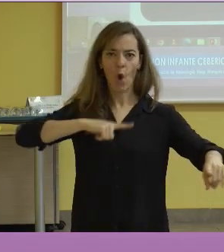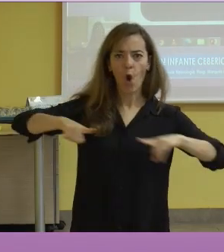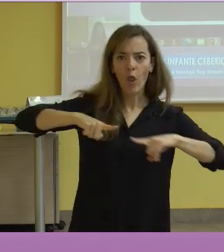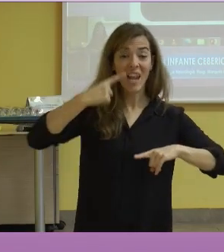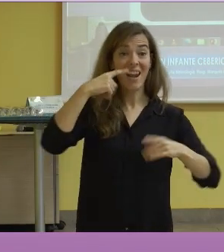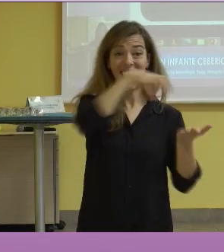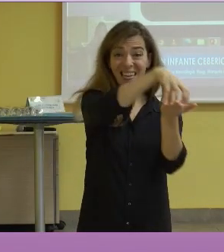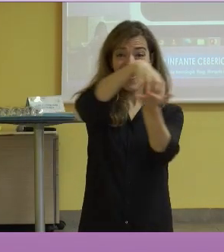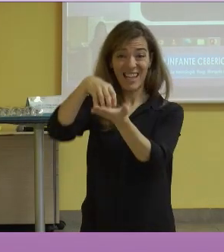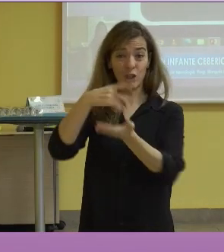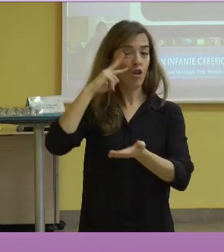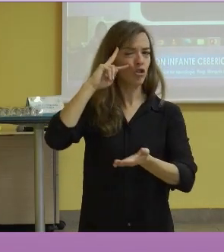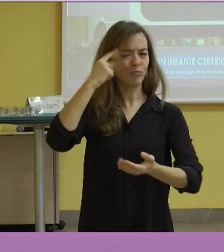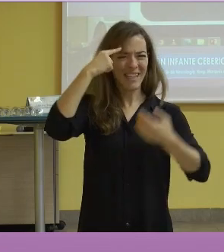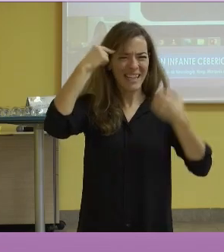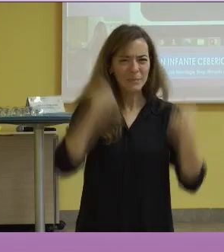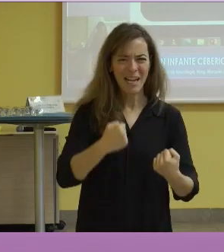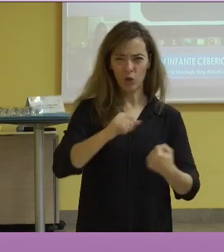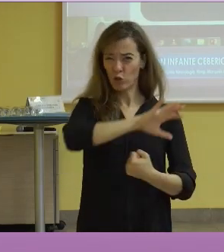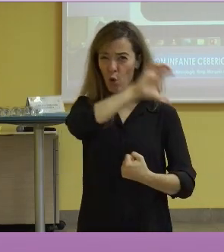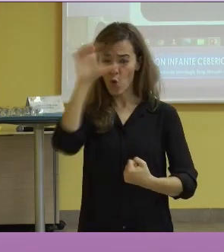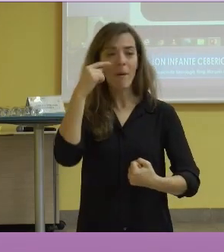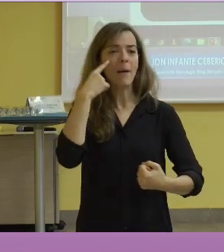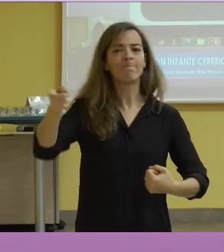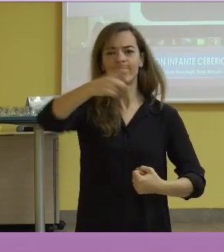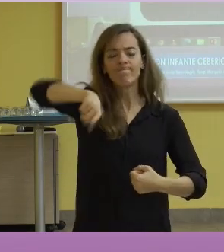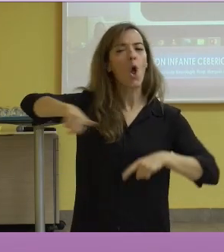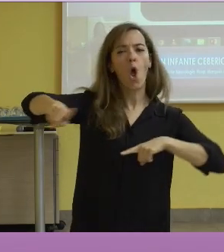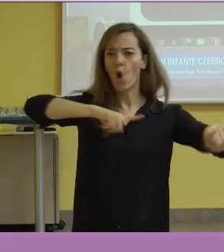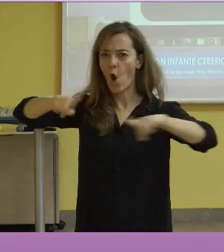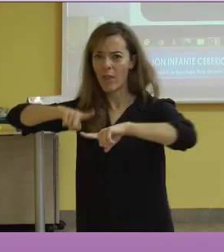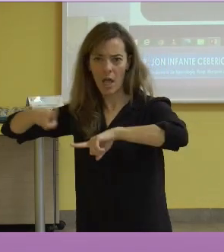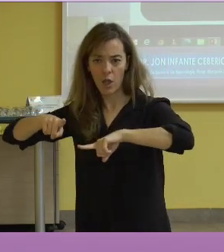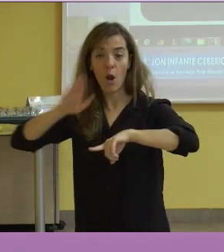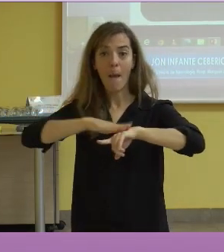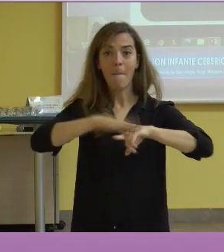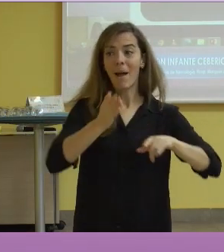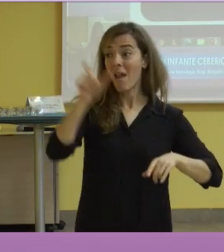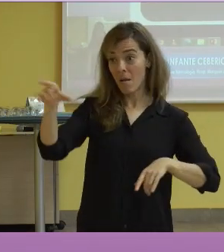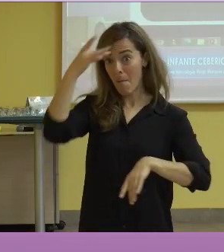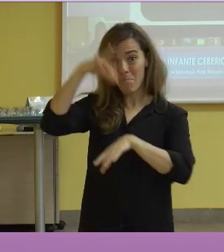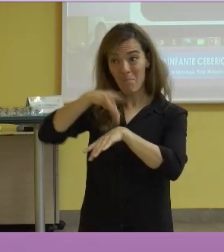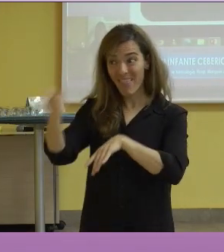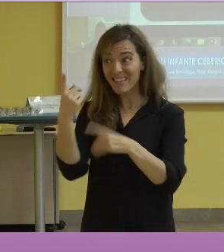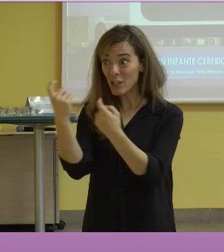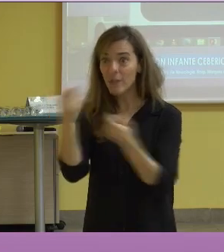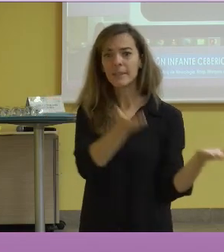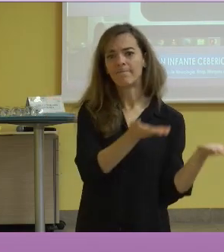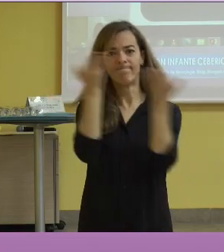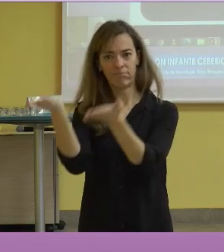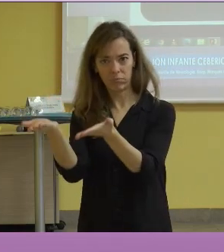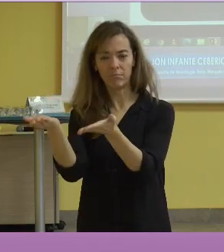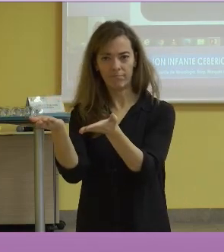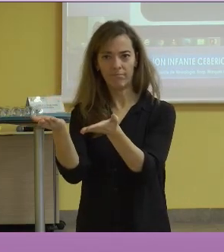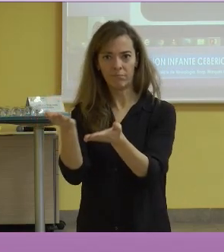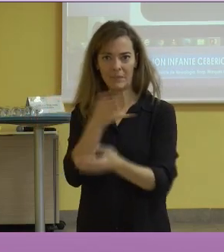centros expertos de los diferentes países europeos y ponerlos a disposición de la atención de los pacientes, ¿no? Digamos que